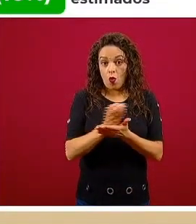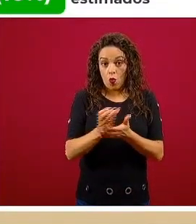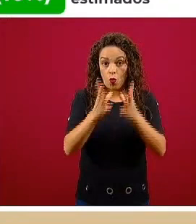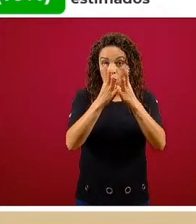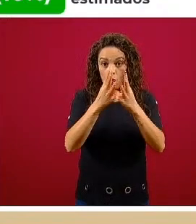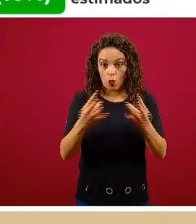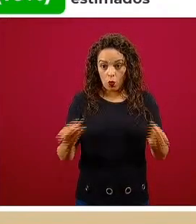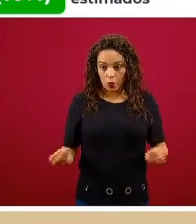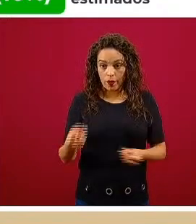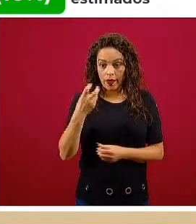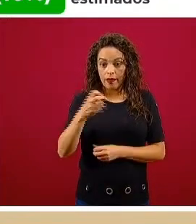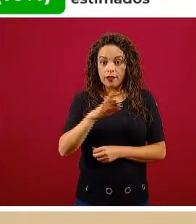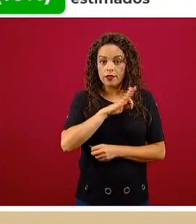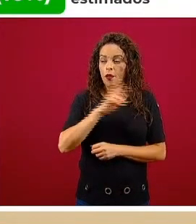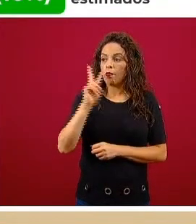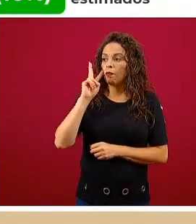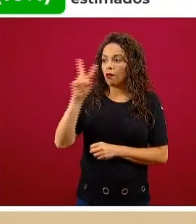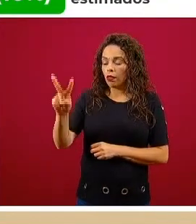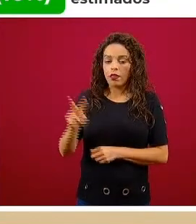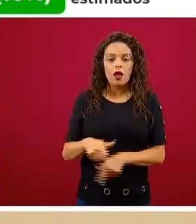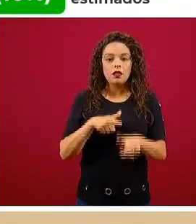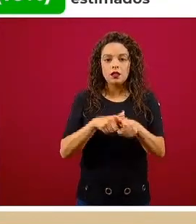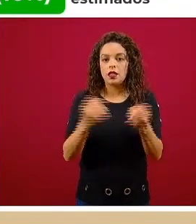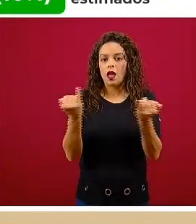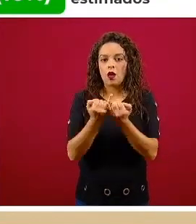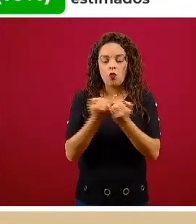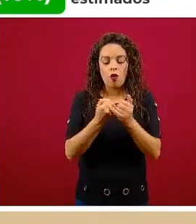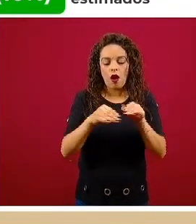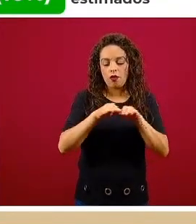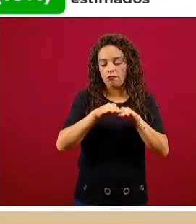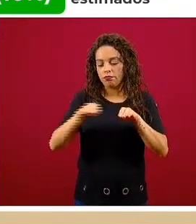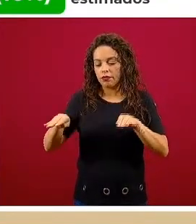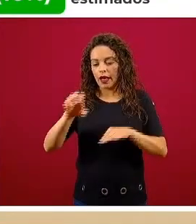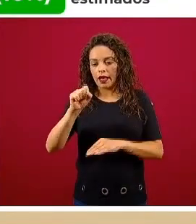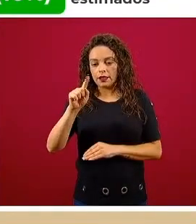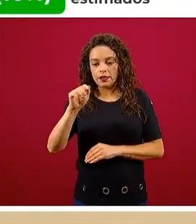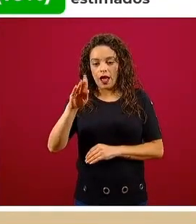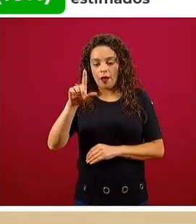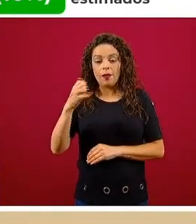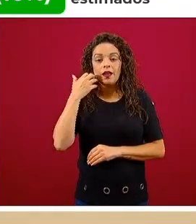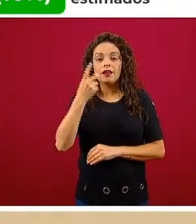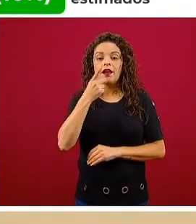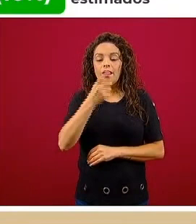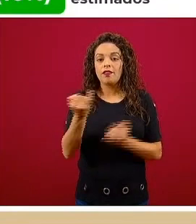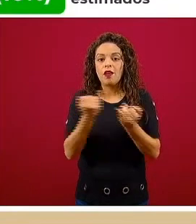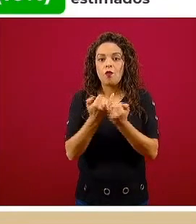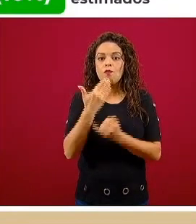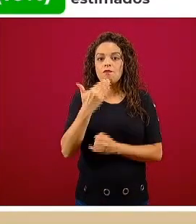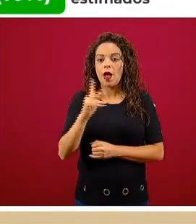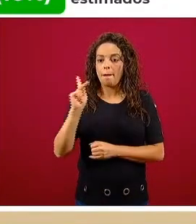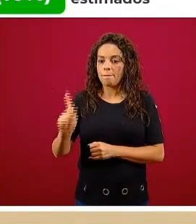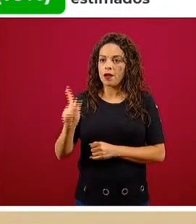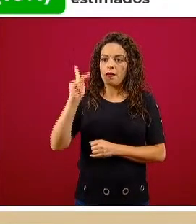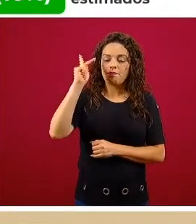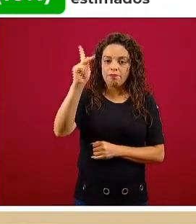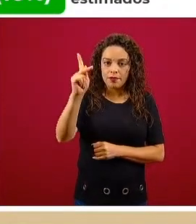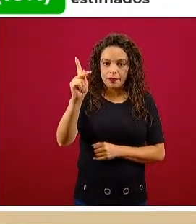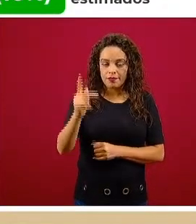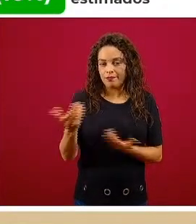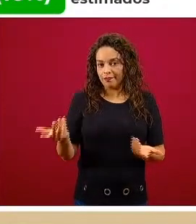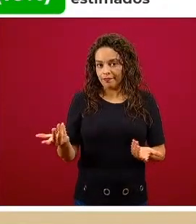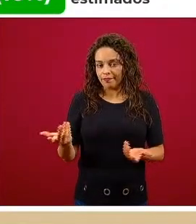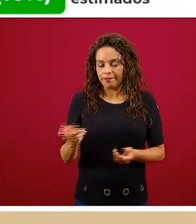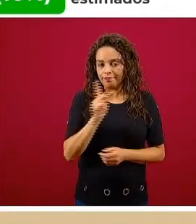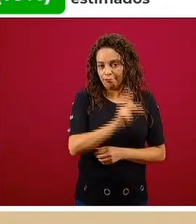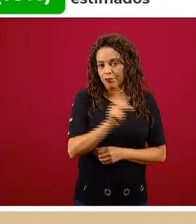que es esa meseta viene a ser precisamente el espejo de esas últimas o de esas 2 semanas de meseta que tuvimos previamente